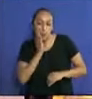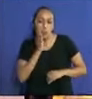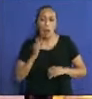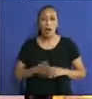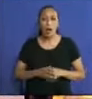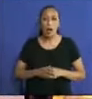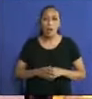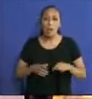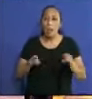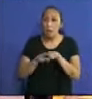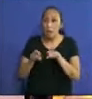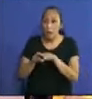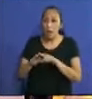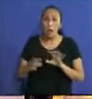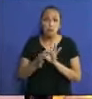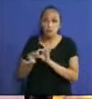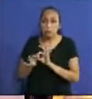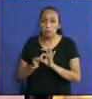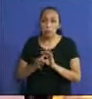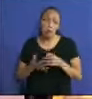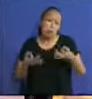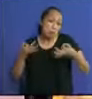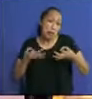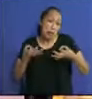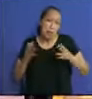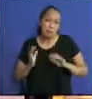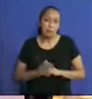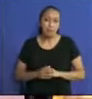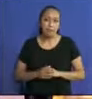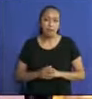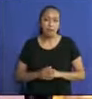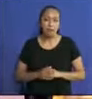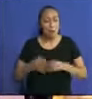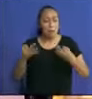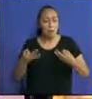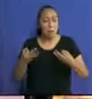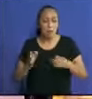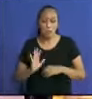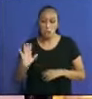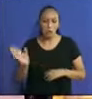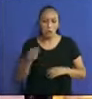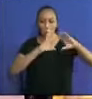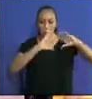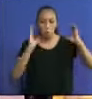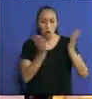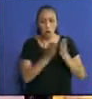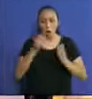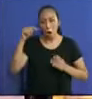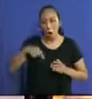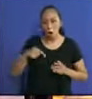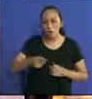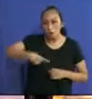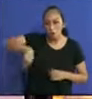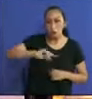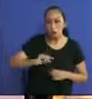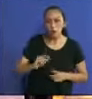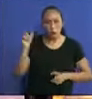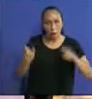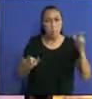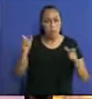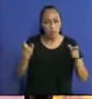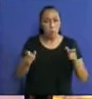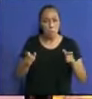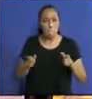bien. Es bueno que en casi todo nuestro mundo, hoy los seres humanos parezcamos